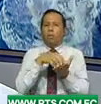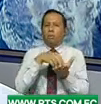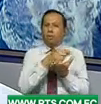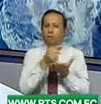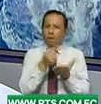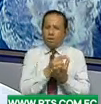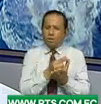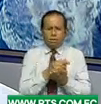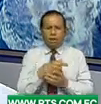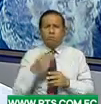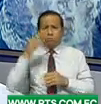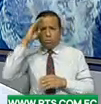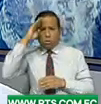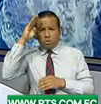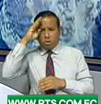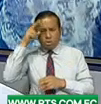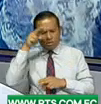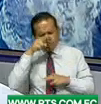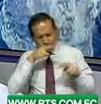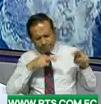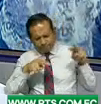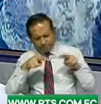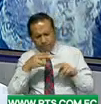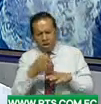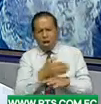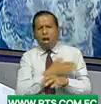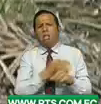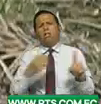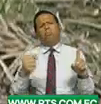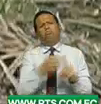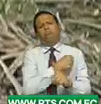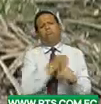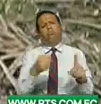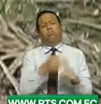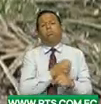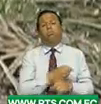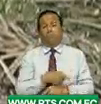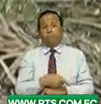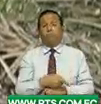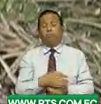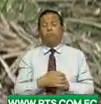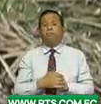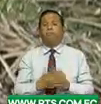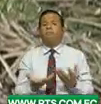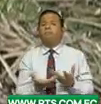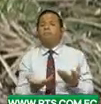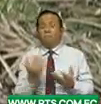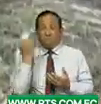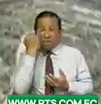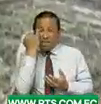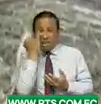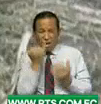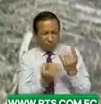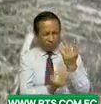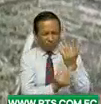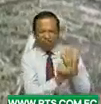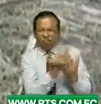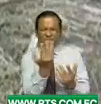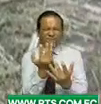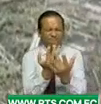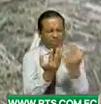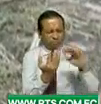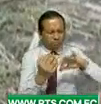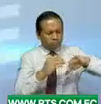víctima presentaba varias huellas de tortura. Lo encontraron en medio de la maleza, en un saco de